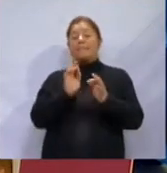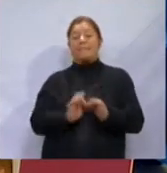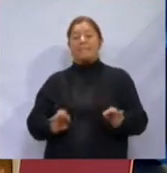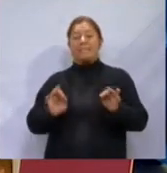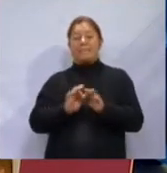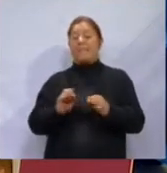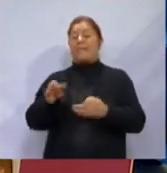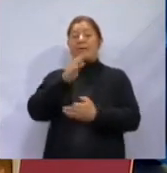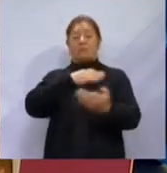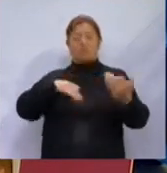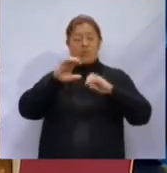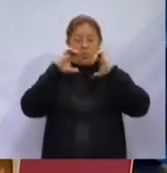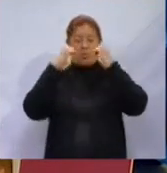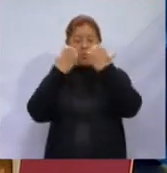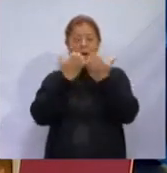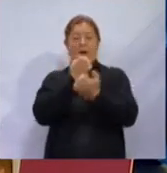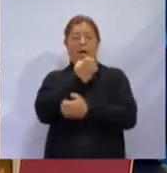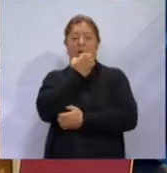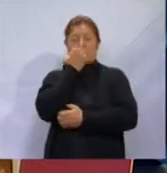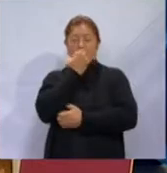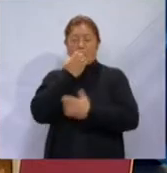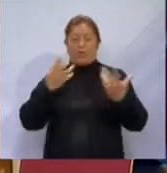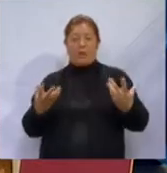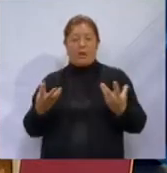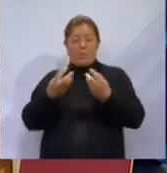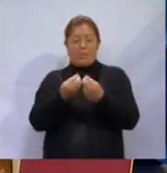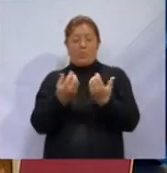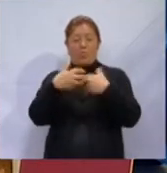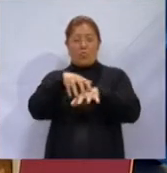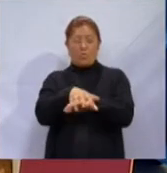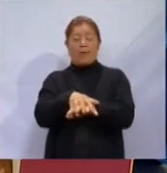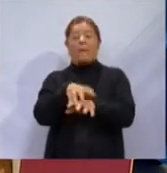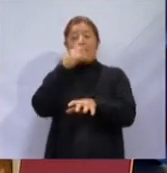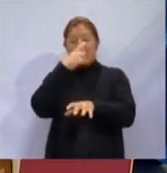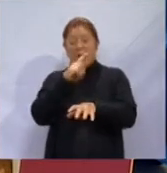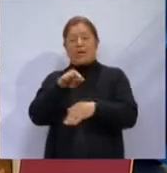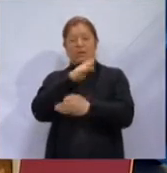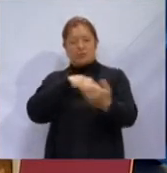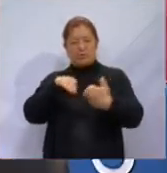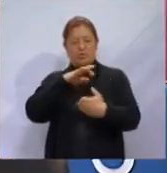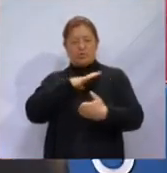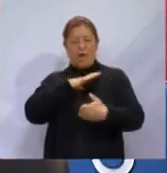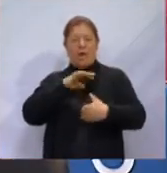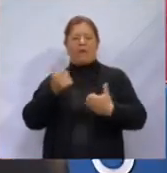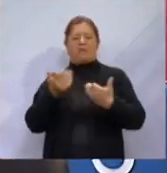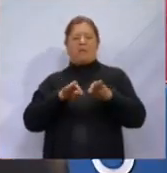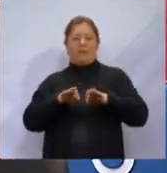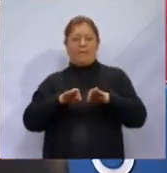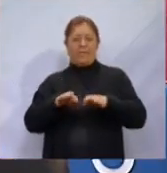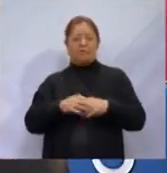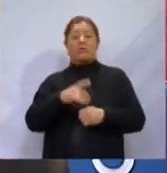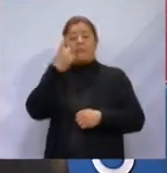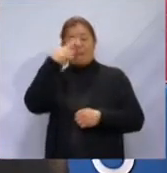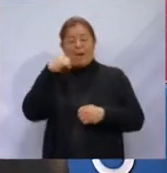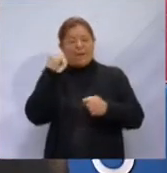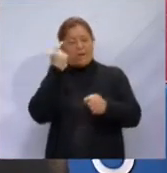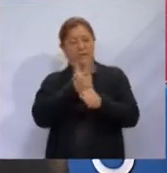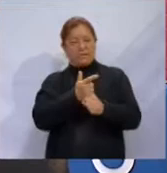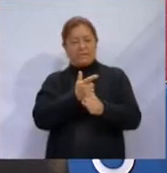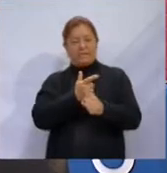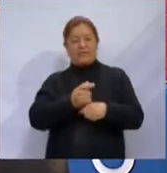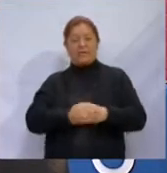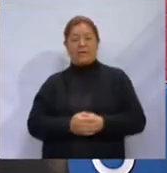a toda la comunidad escolar para poder tener acciones que identifiquen